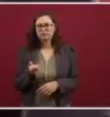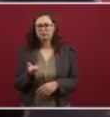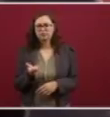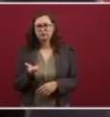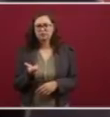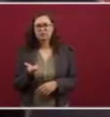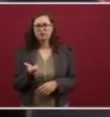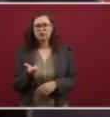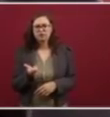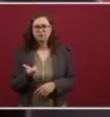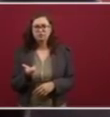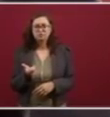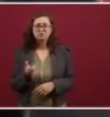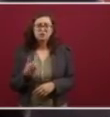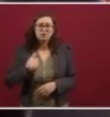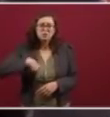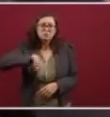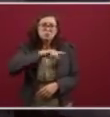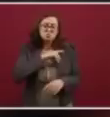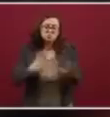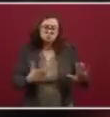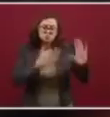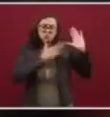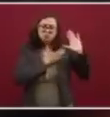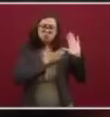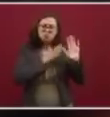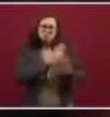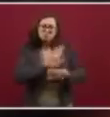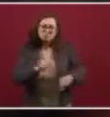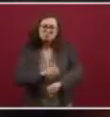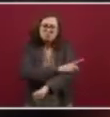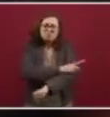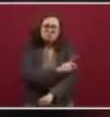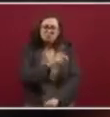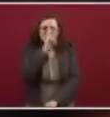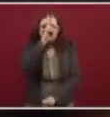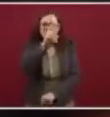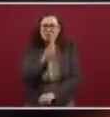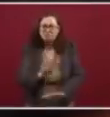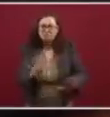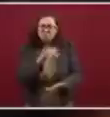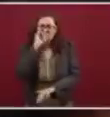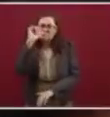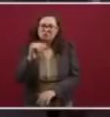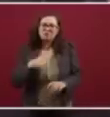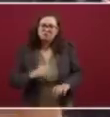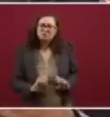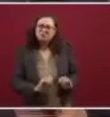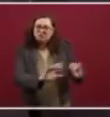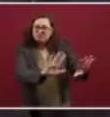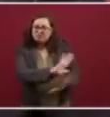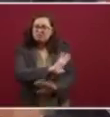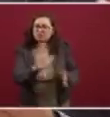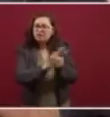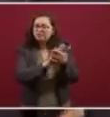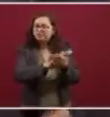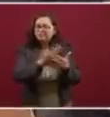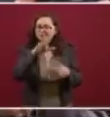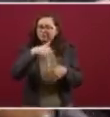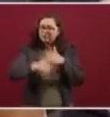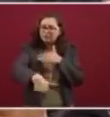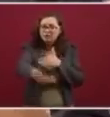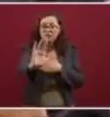ninguna acción judicial. Es que esto ya estaba en proceso. Son denuncias que ya se